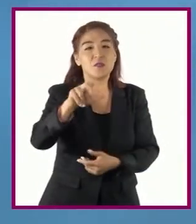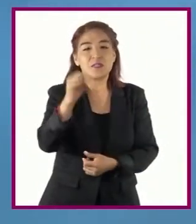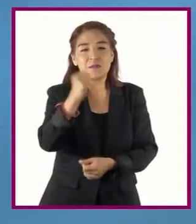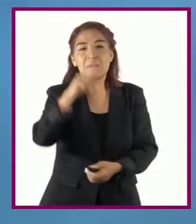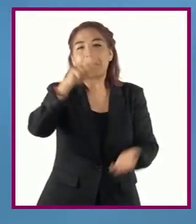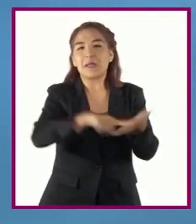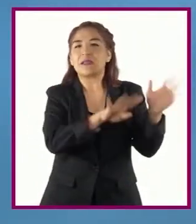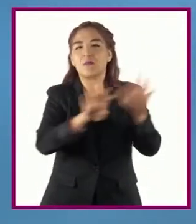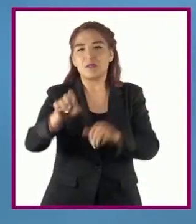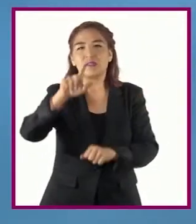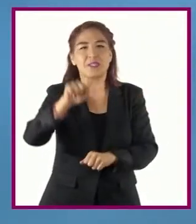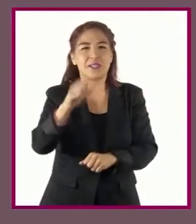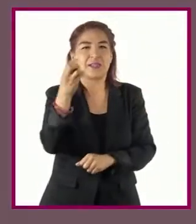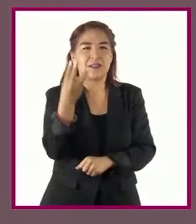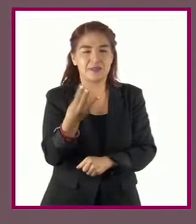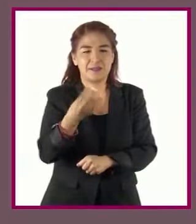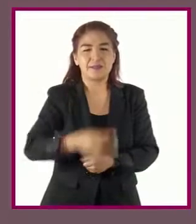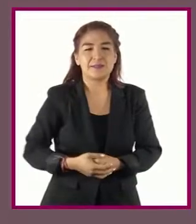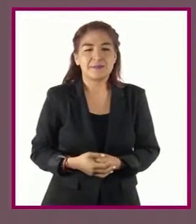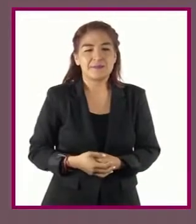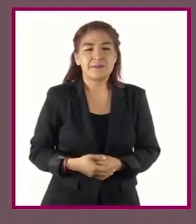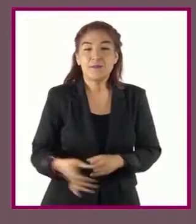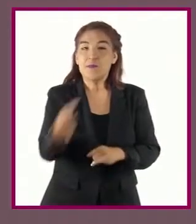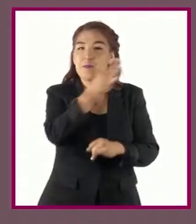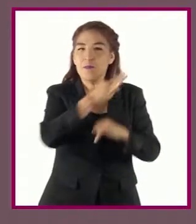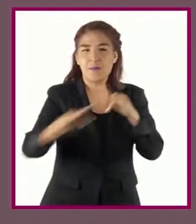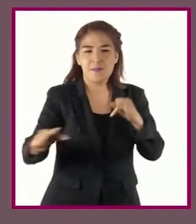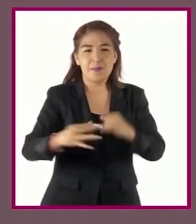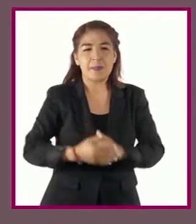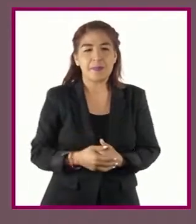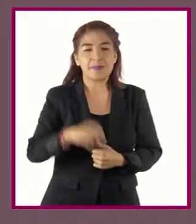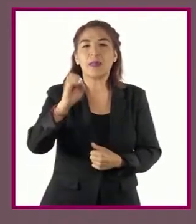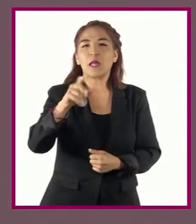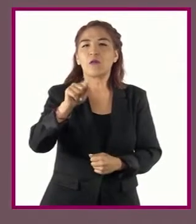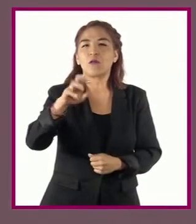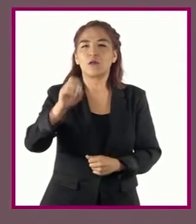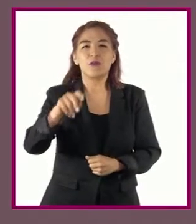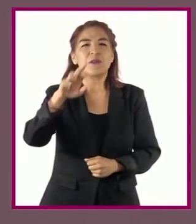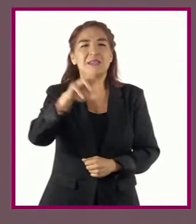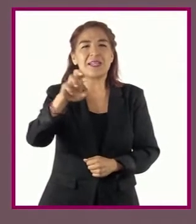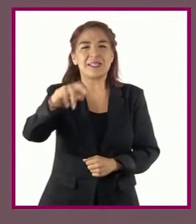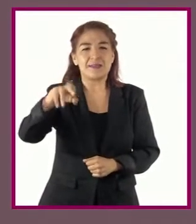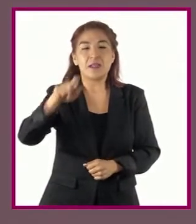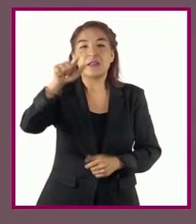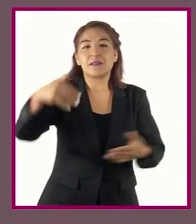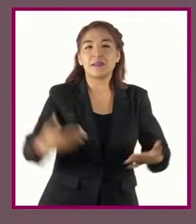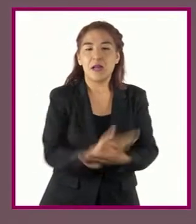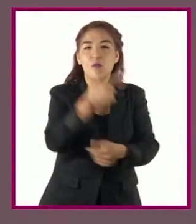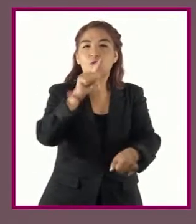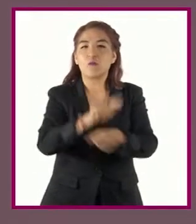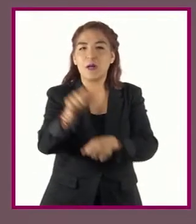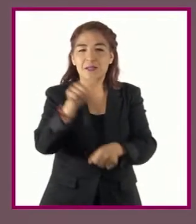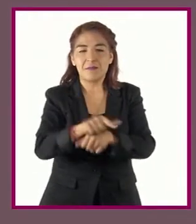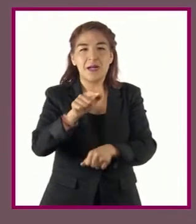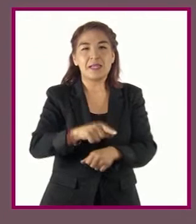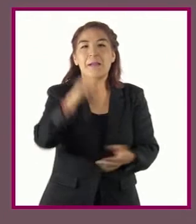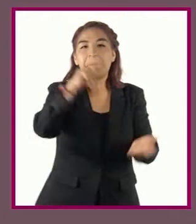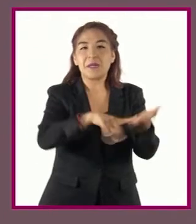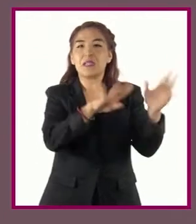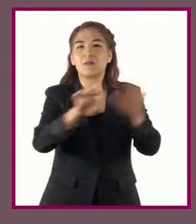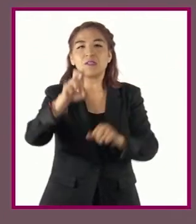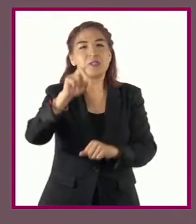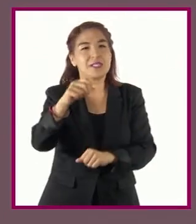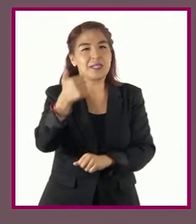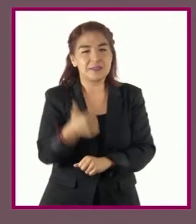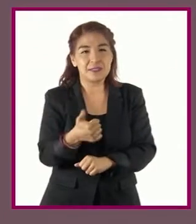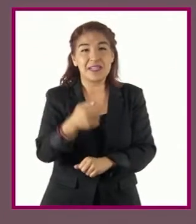de 1973. Finalmente, Otto René Castillo nació en Quetzaltenango, Guatemala, en